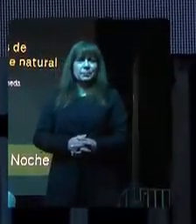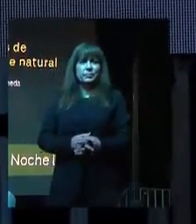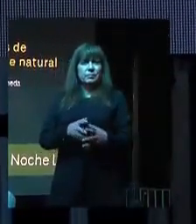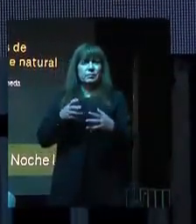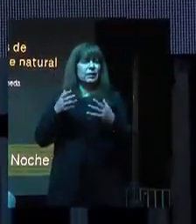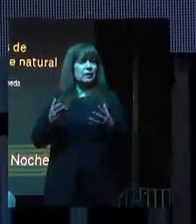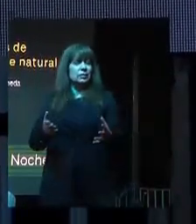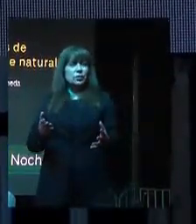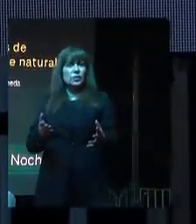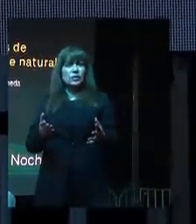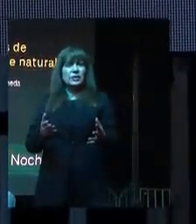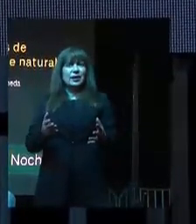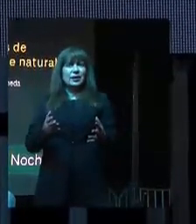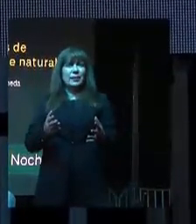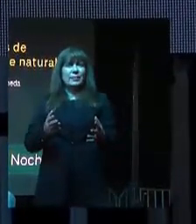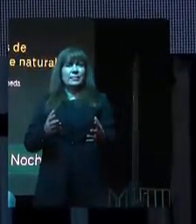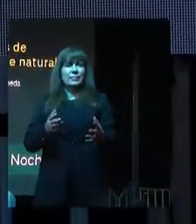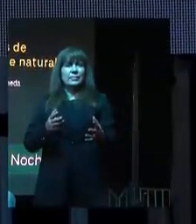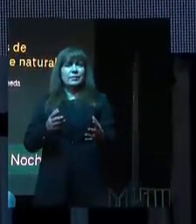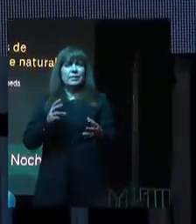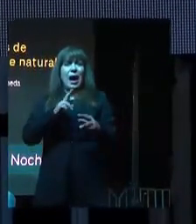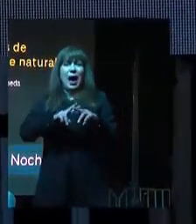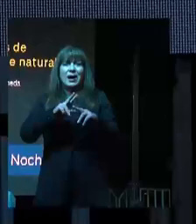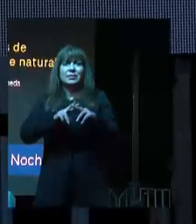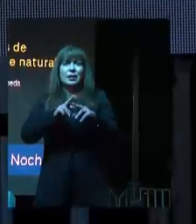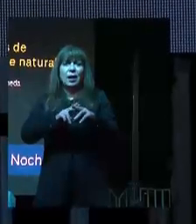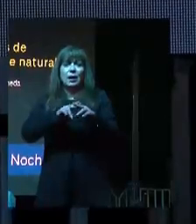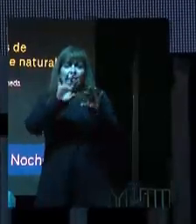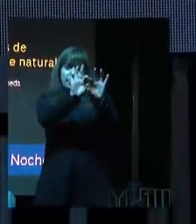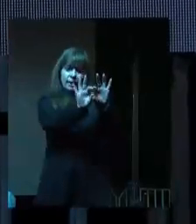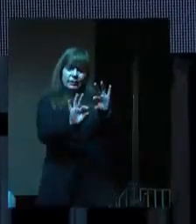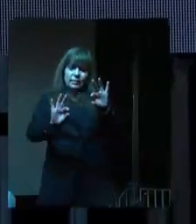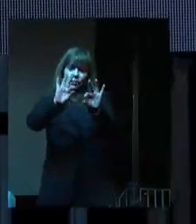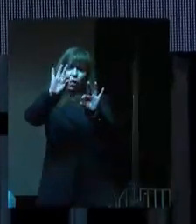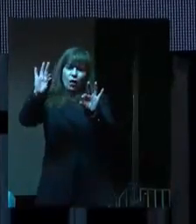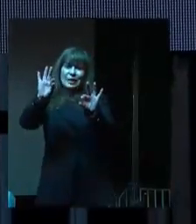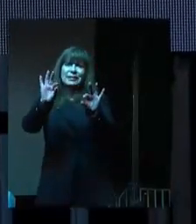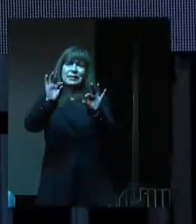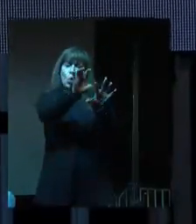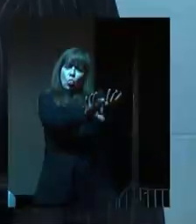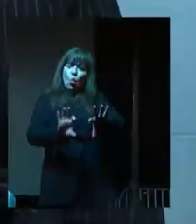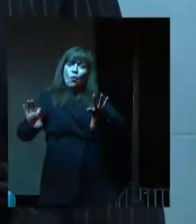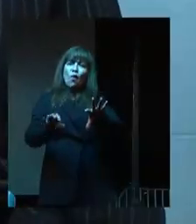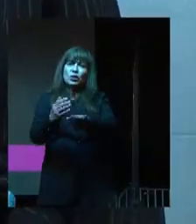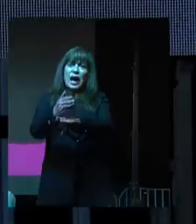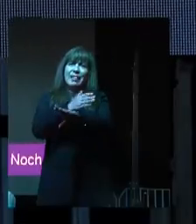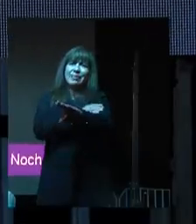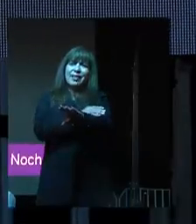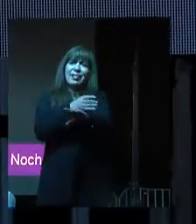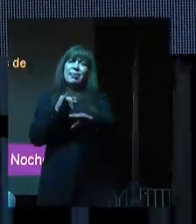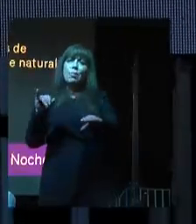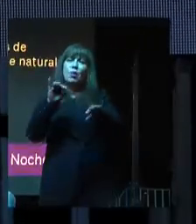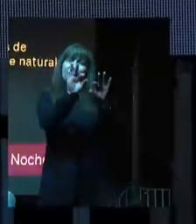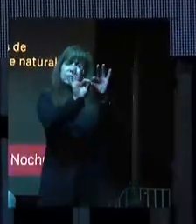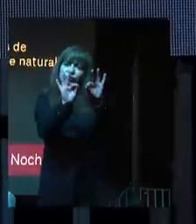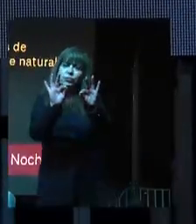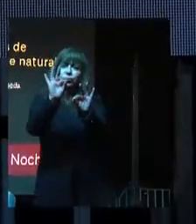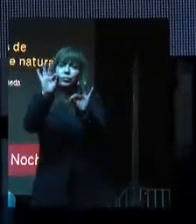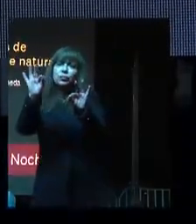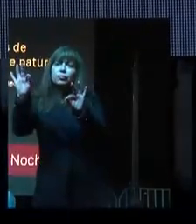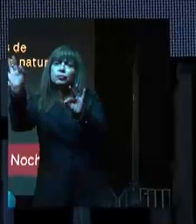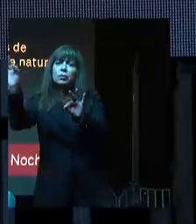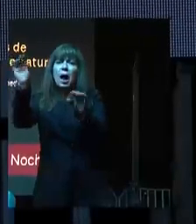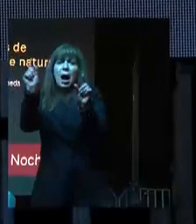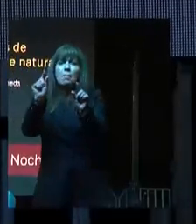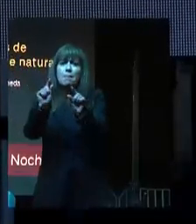Entonces hubo que hacer transistores en lugar de tubos. Y después se achicó más y se achicó más. Y nos cambió a todos la vida, a